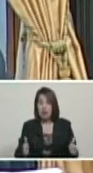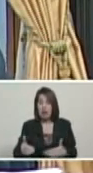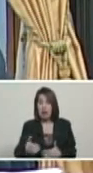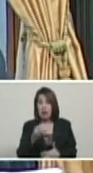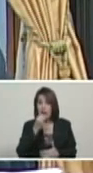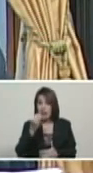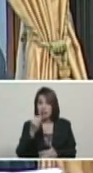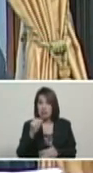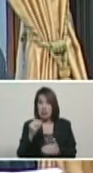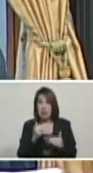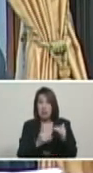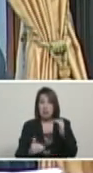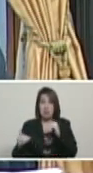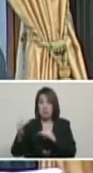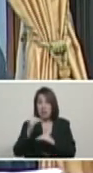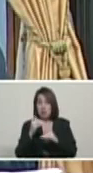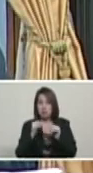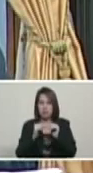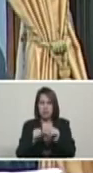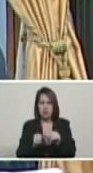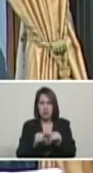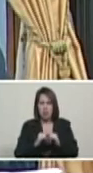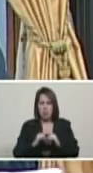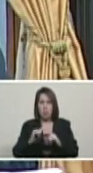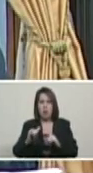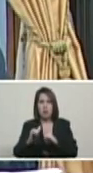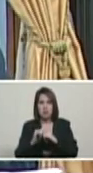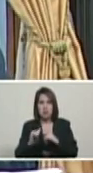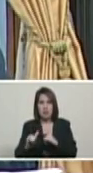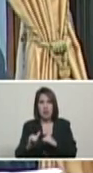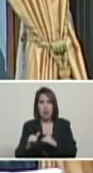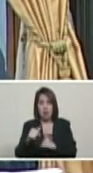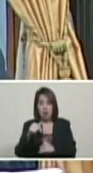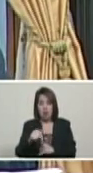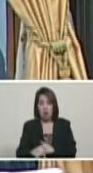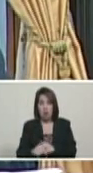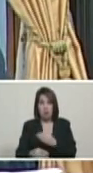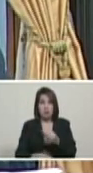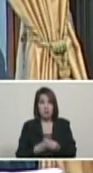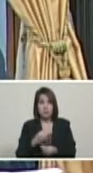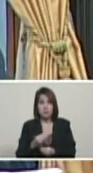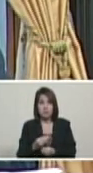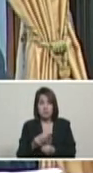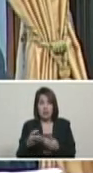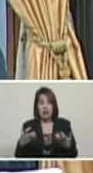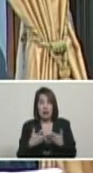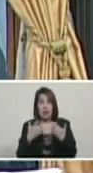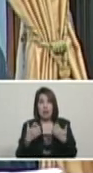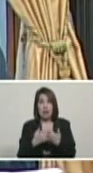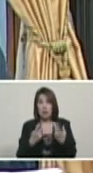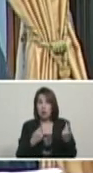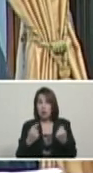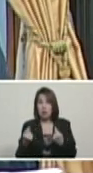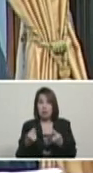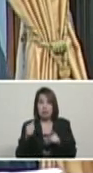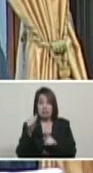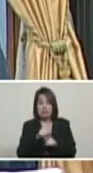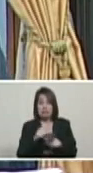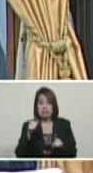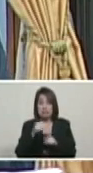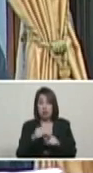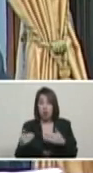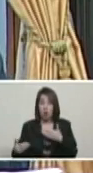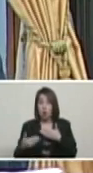mayor factor de estabilidad y de igualdad hoy por hoy en la Venezuela de la guerra económica imperialista contra nuestro